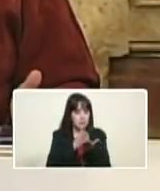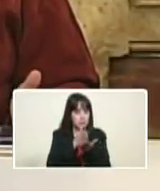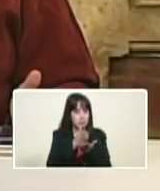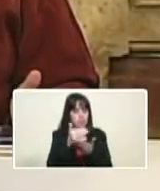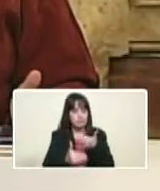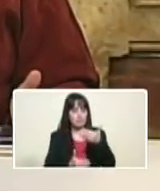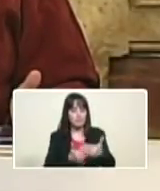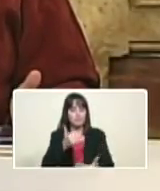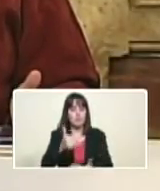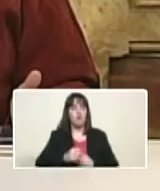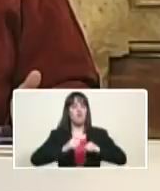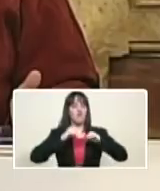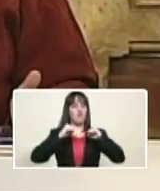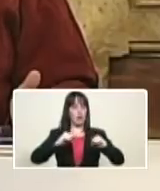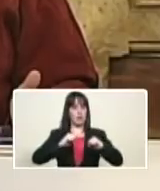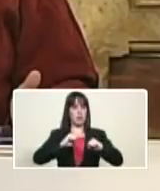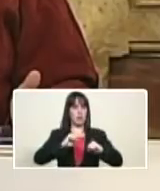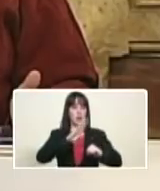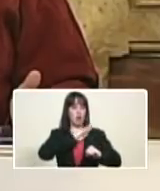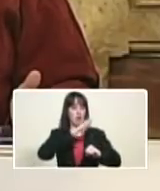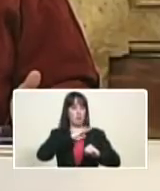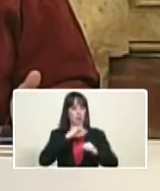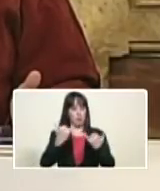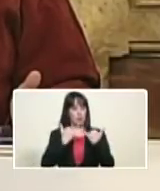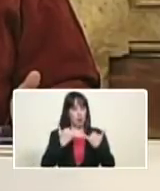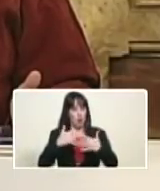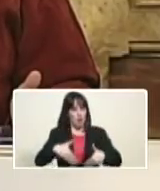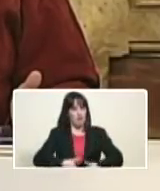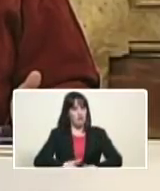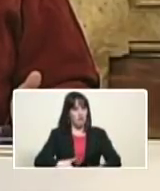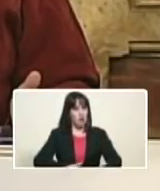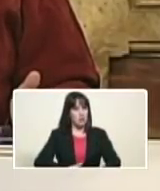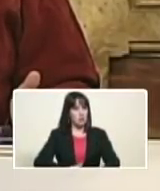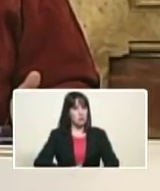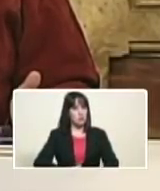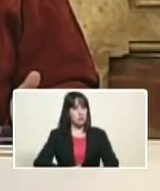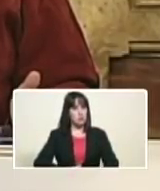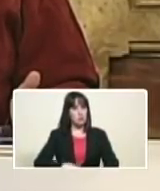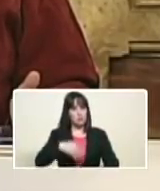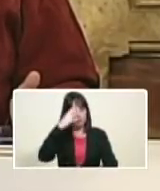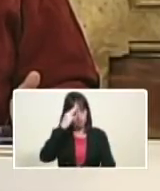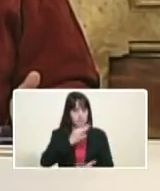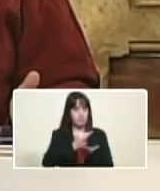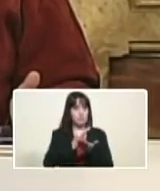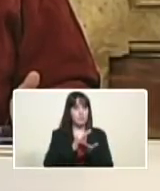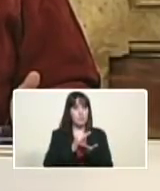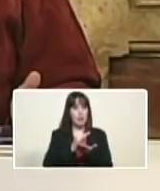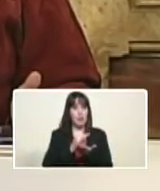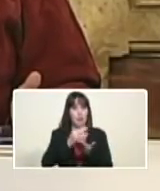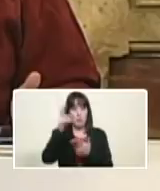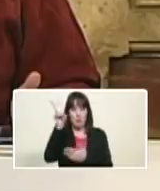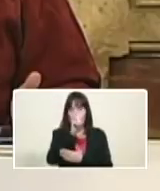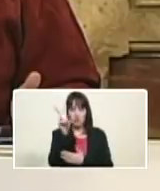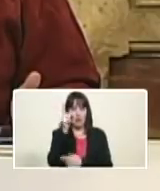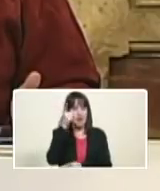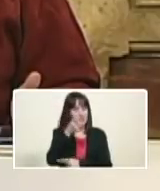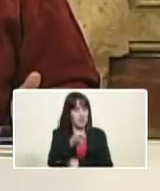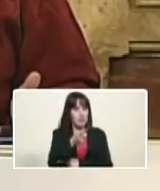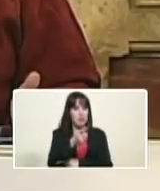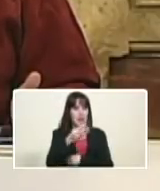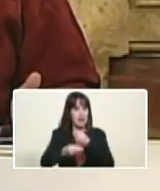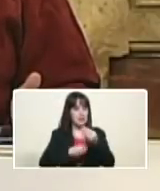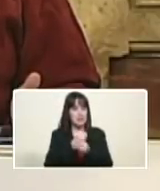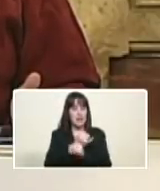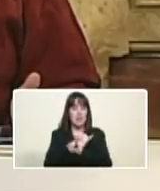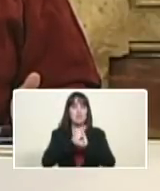propios, con esfuerzos propios. Estoy convencido de eso. Venezuela puede ser un país independiente,